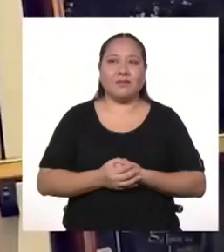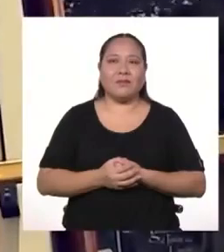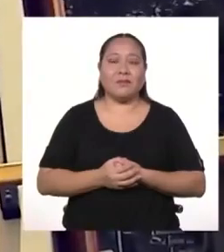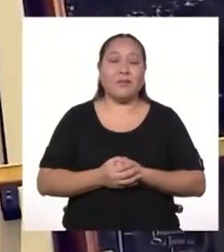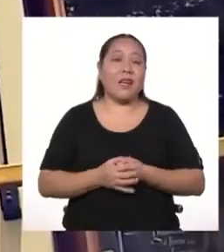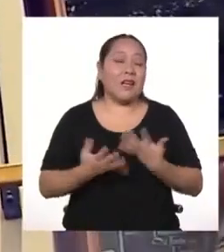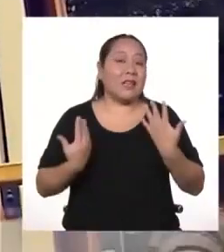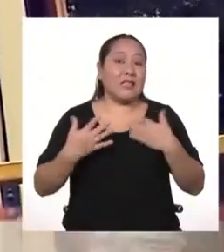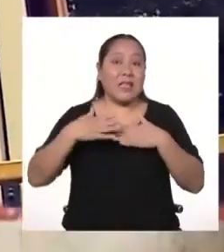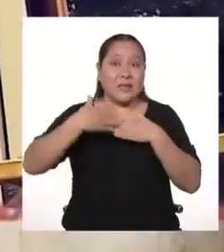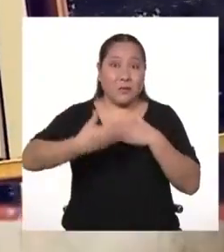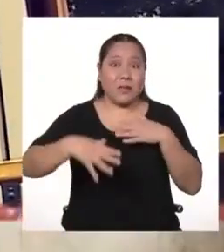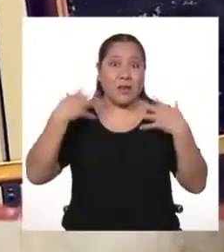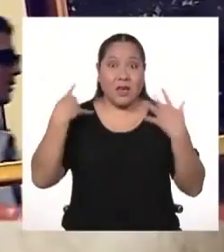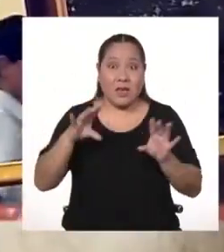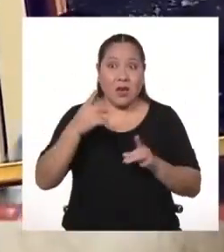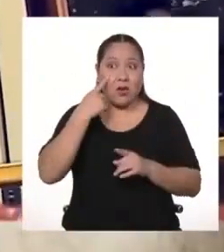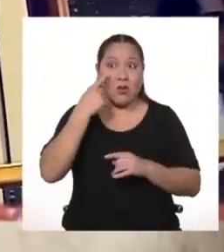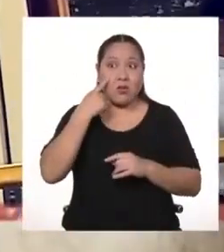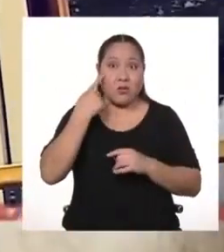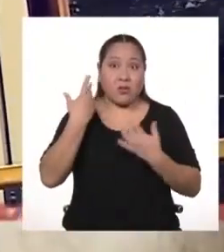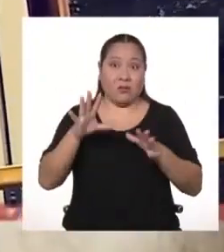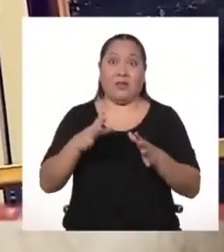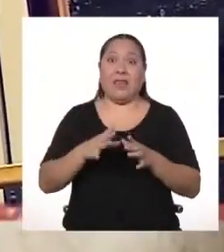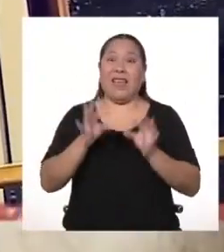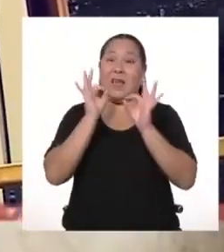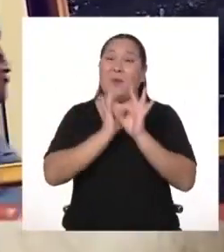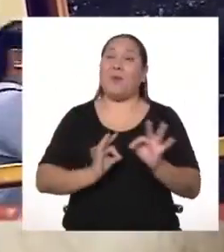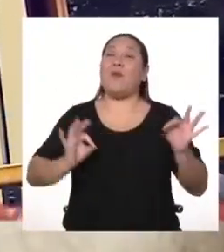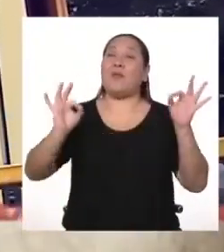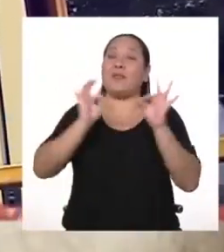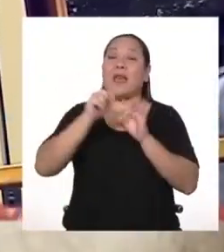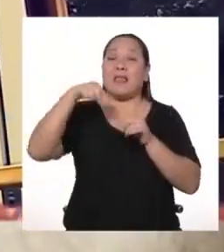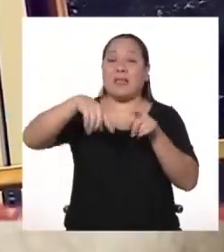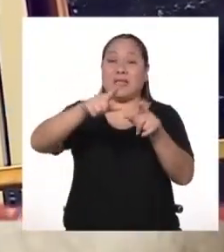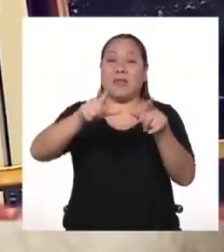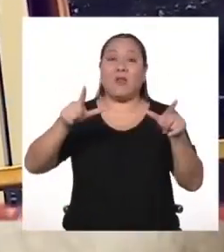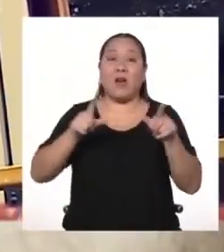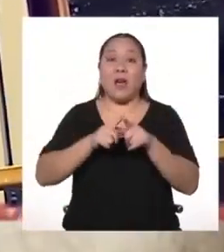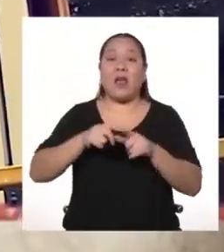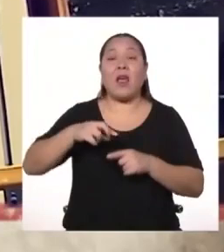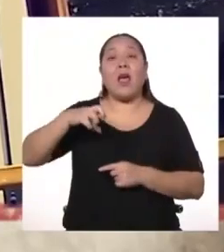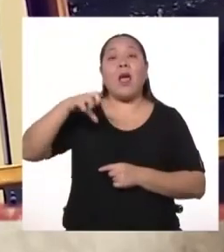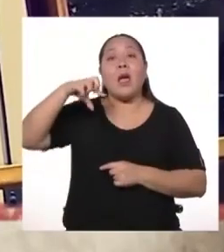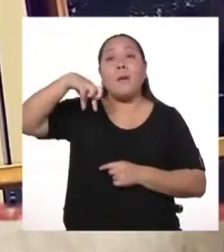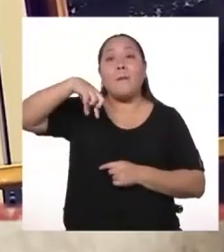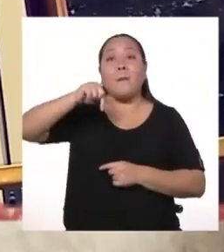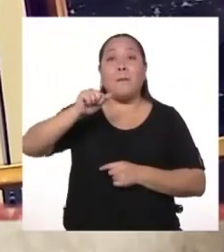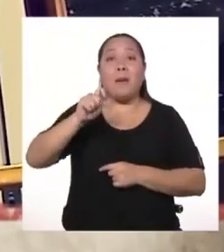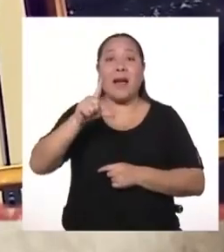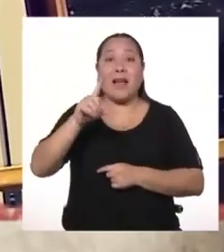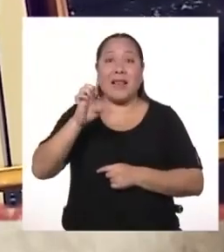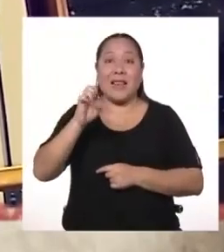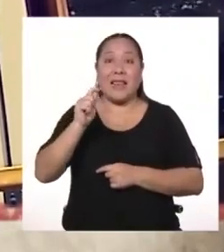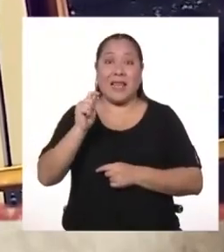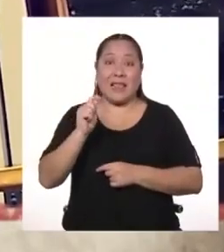Luego de su época de gloria, el Palais Concert ha tenido varios inquilinos, desde una discoteca de movida subterránea hasta una tienda por